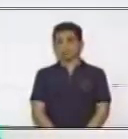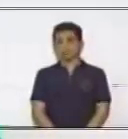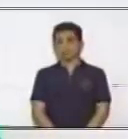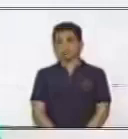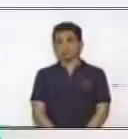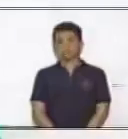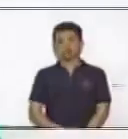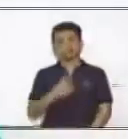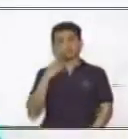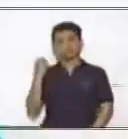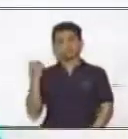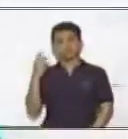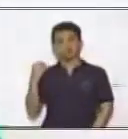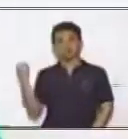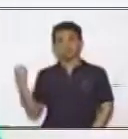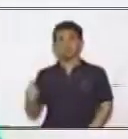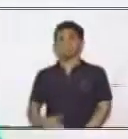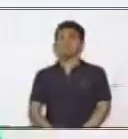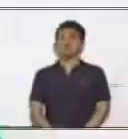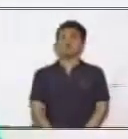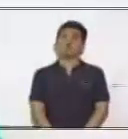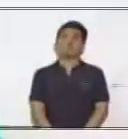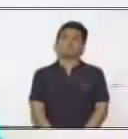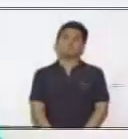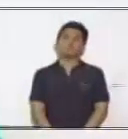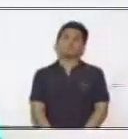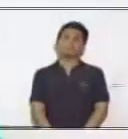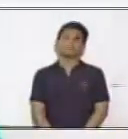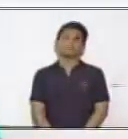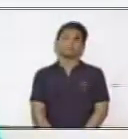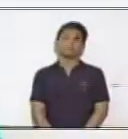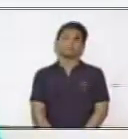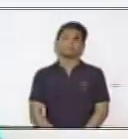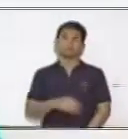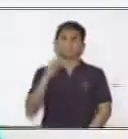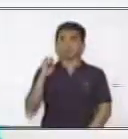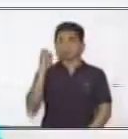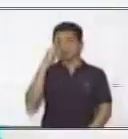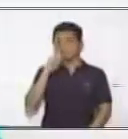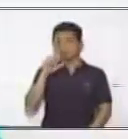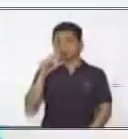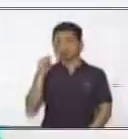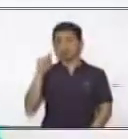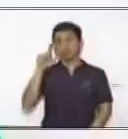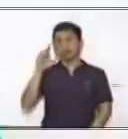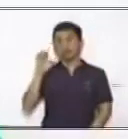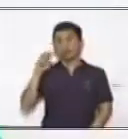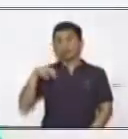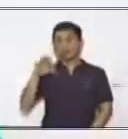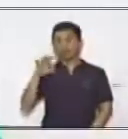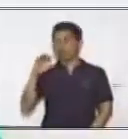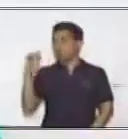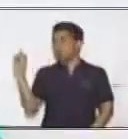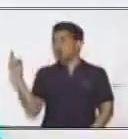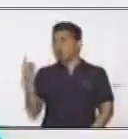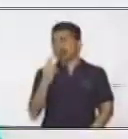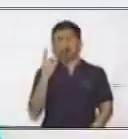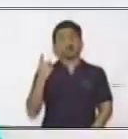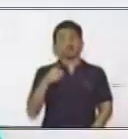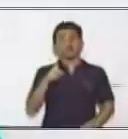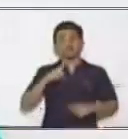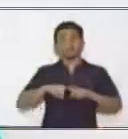Ahí está otra vez. Y sigue siendo un escaleno. Todos los lados